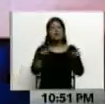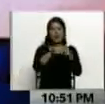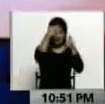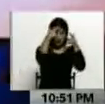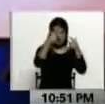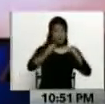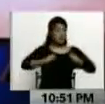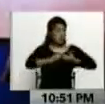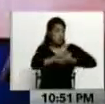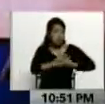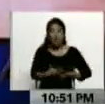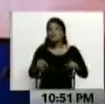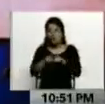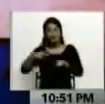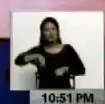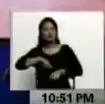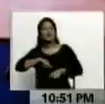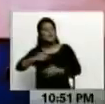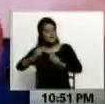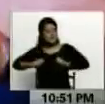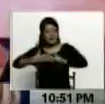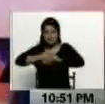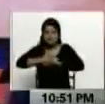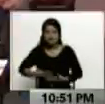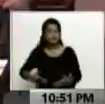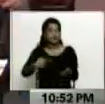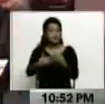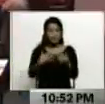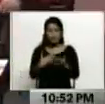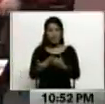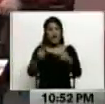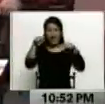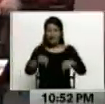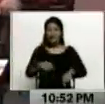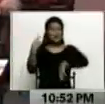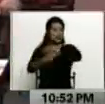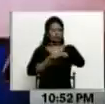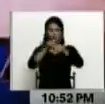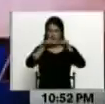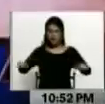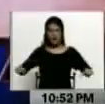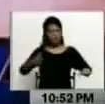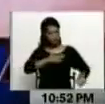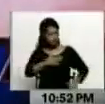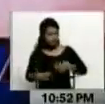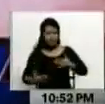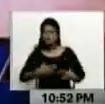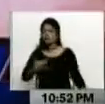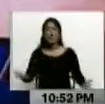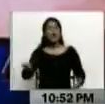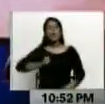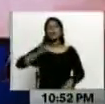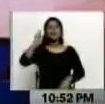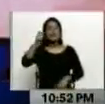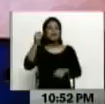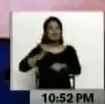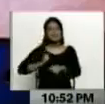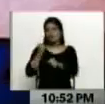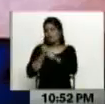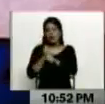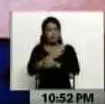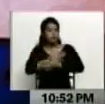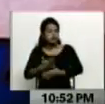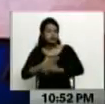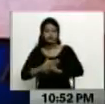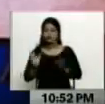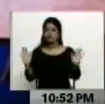Porque hasta la vida como le dio el gigante Hugo Chávez estamos dispuestos a darla por esta causa estaremos en la revolución siempre que podamos serle útil y desde cualquier tarea ni